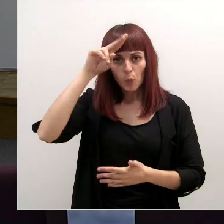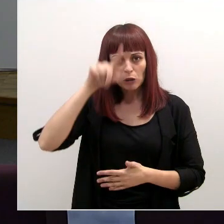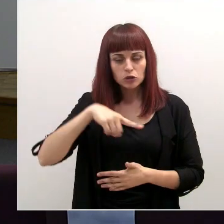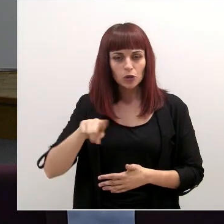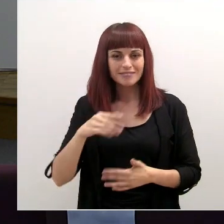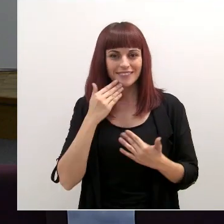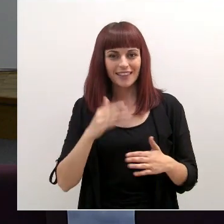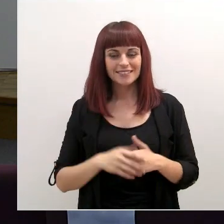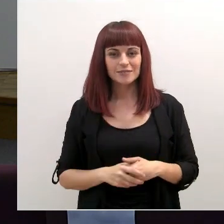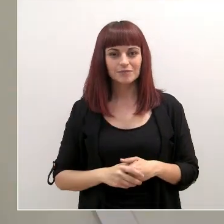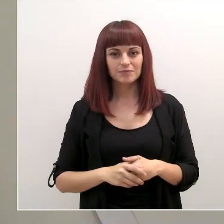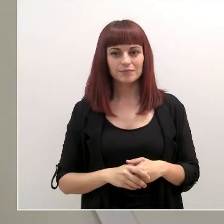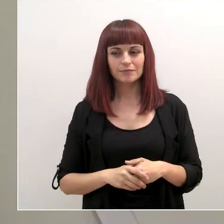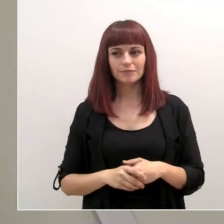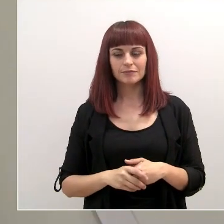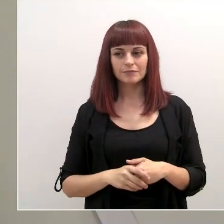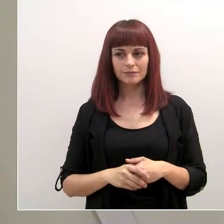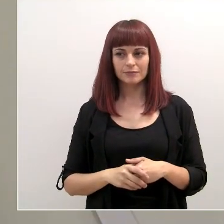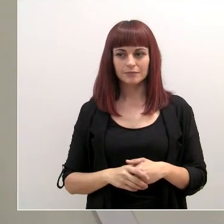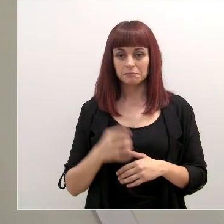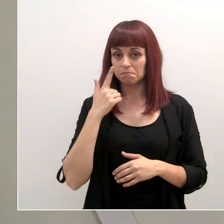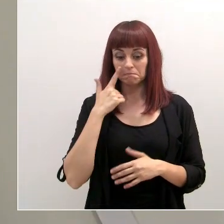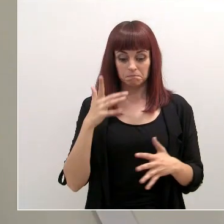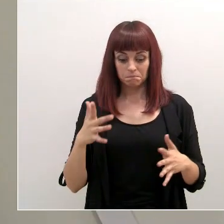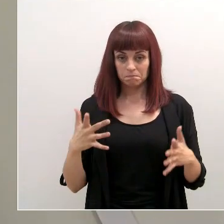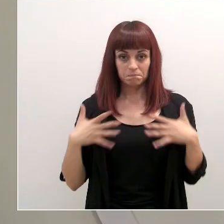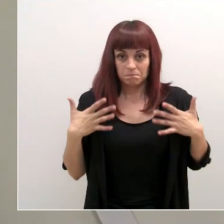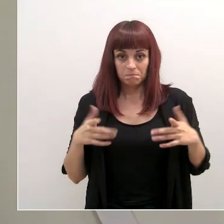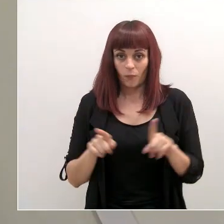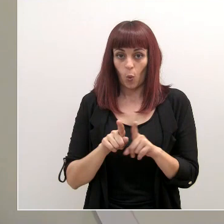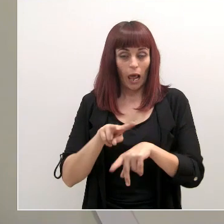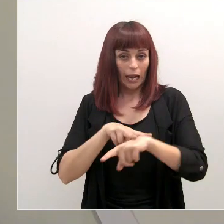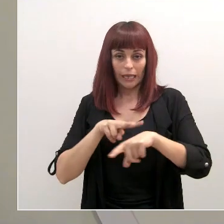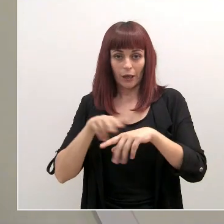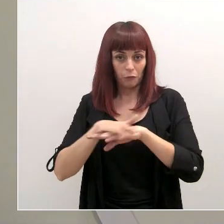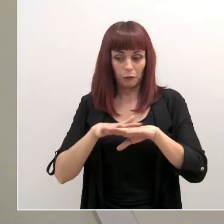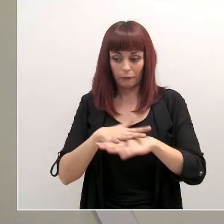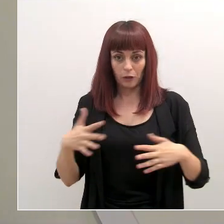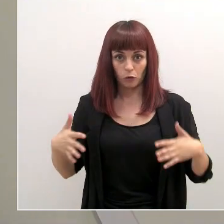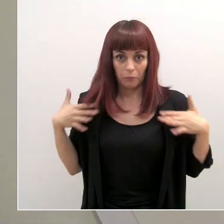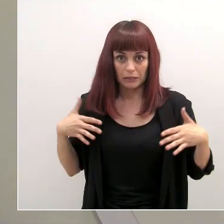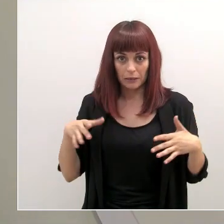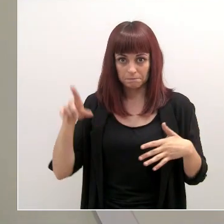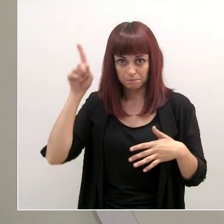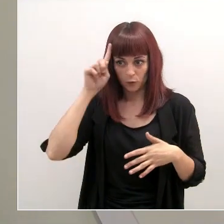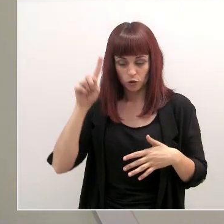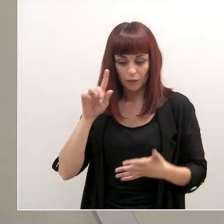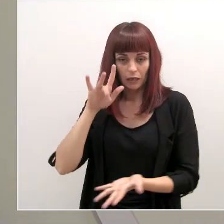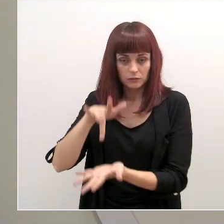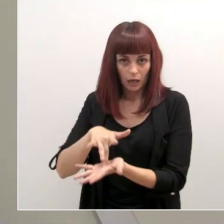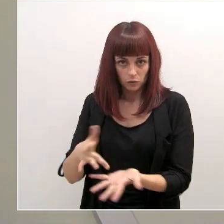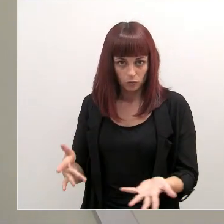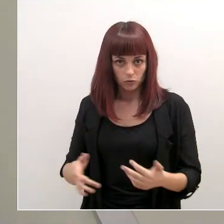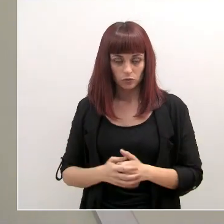no. Gracias. En principio nos pilló de sorpresa, como le pilló a la delegación del Gobierno, que tampoco tomó ninguna actitud.